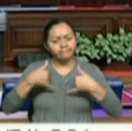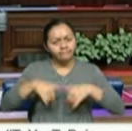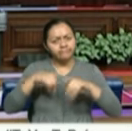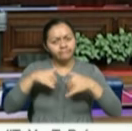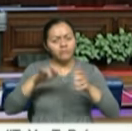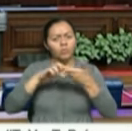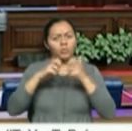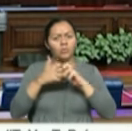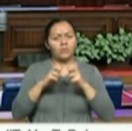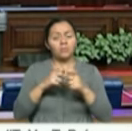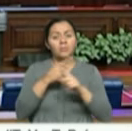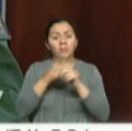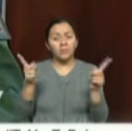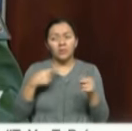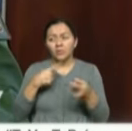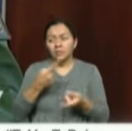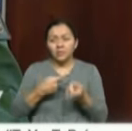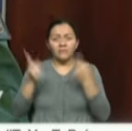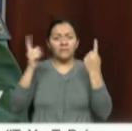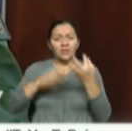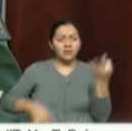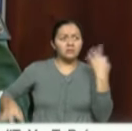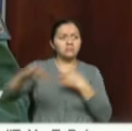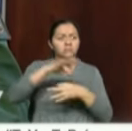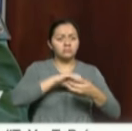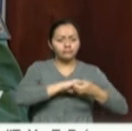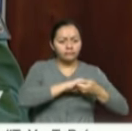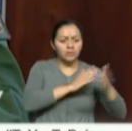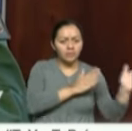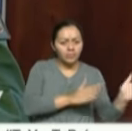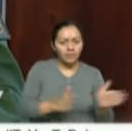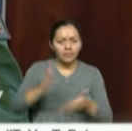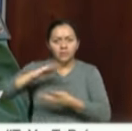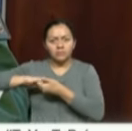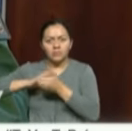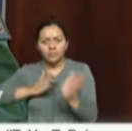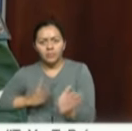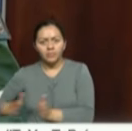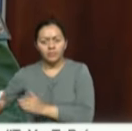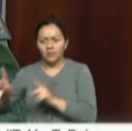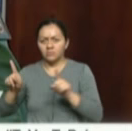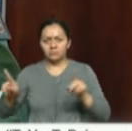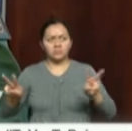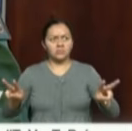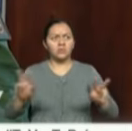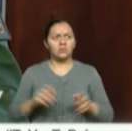Más bien se observa lo contrario, su fusión y preparativos conjuntos de ataques.